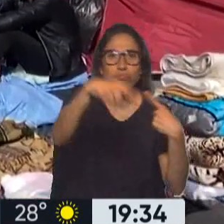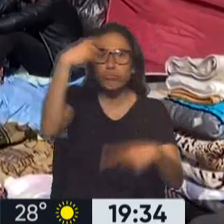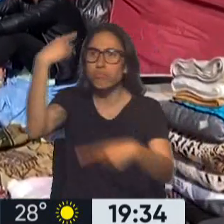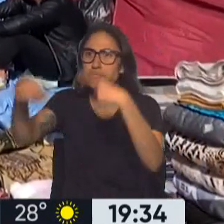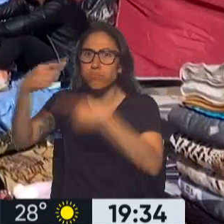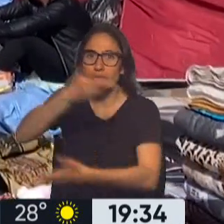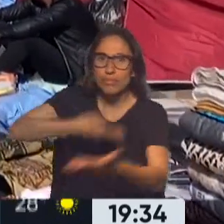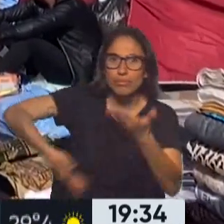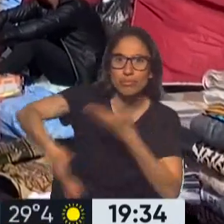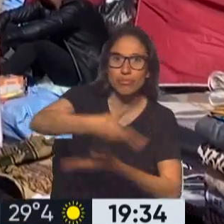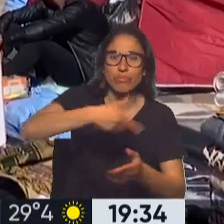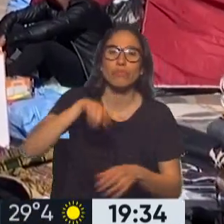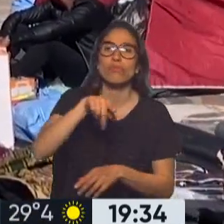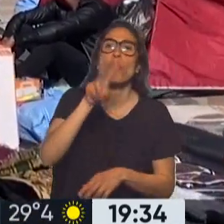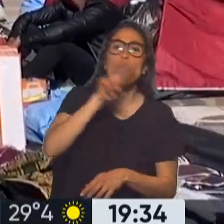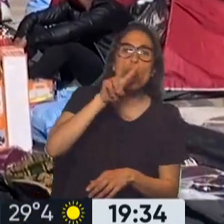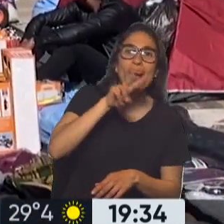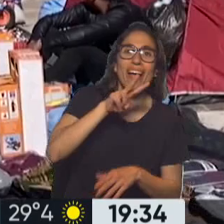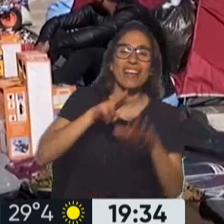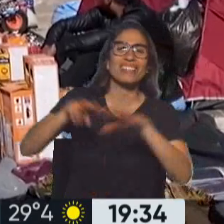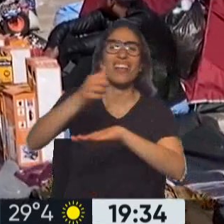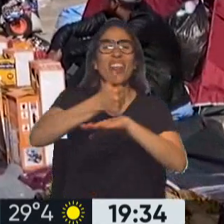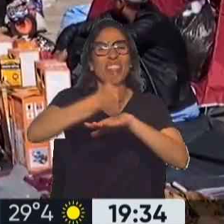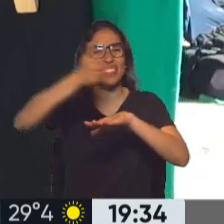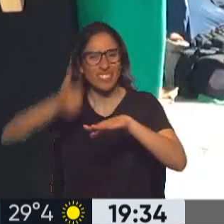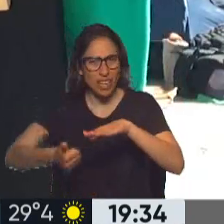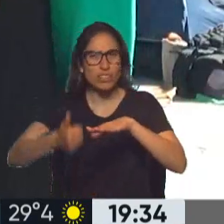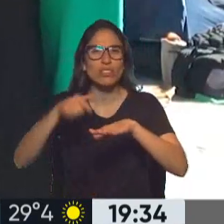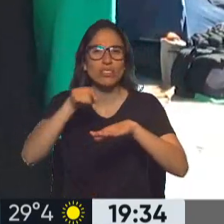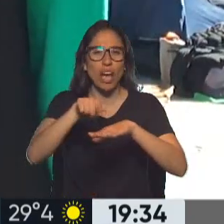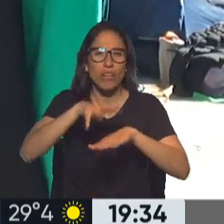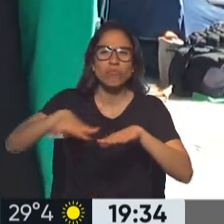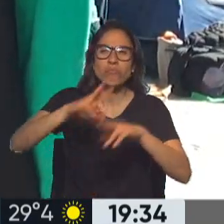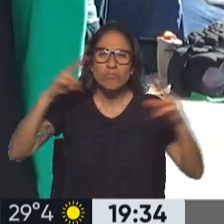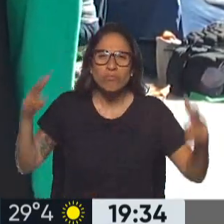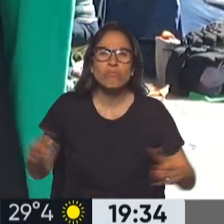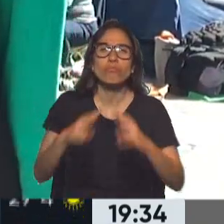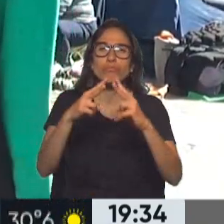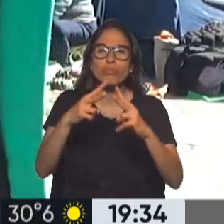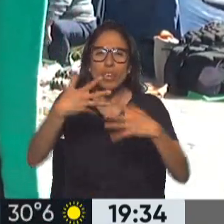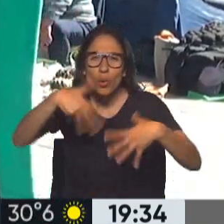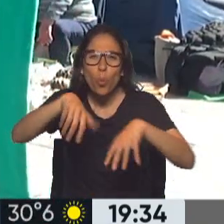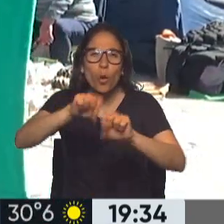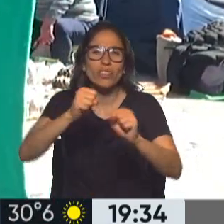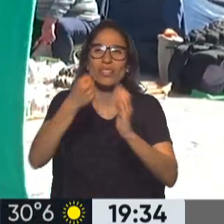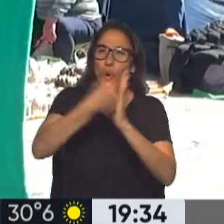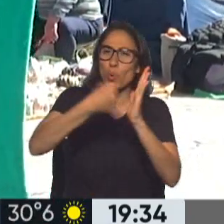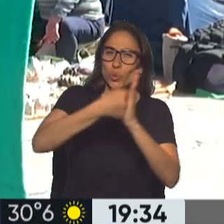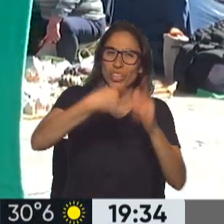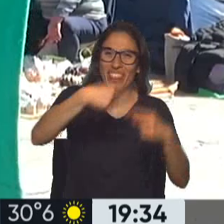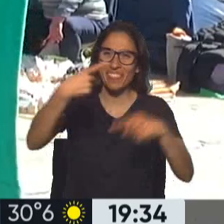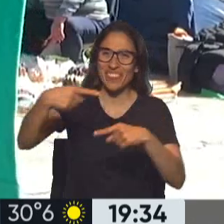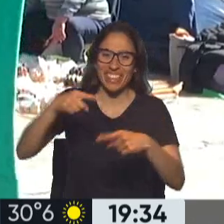que las mujeres y las disidencias hemos podido encontrar para unir esas luchas y para llevarlas adelante